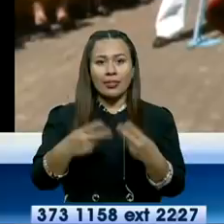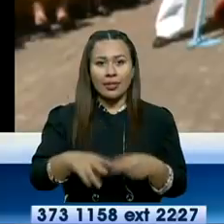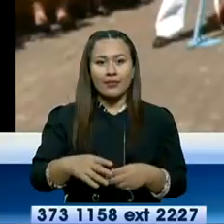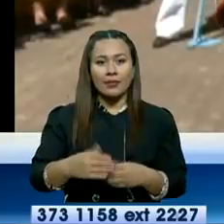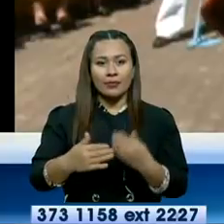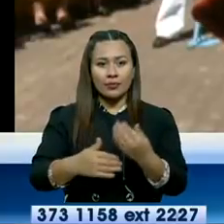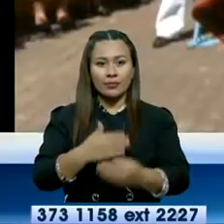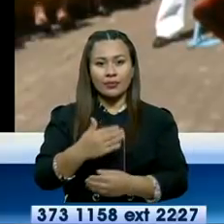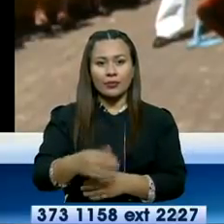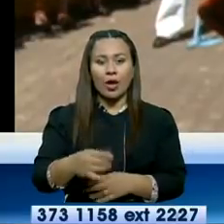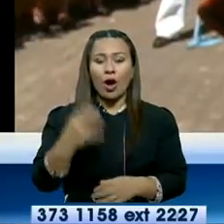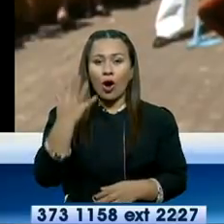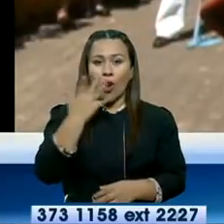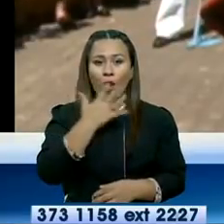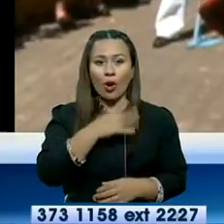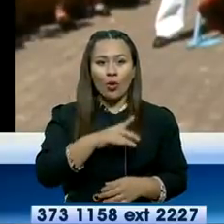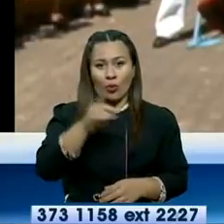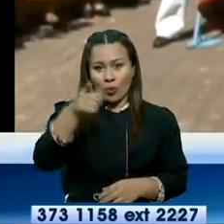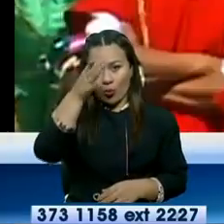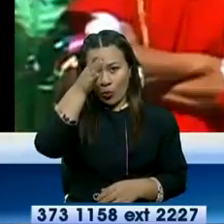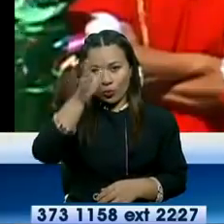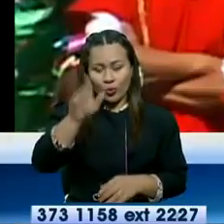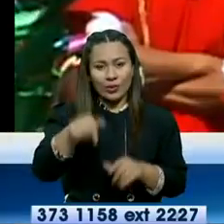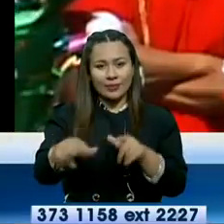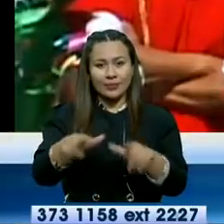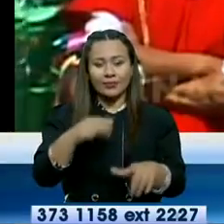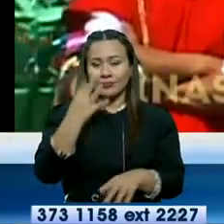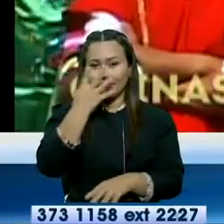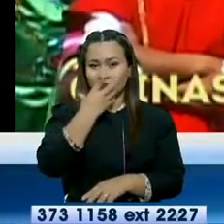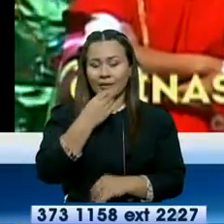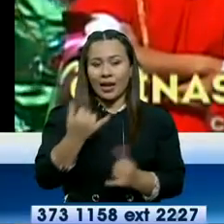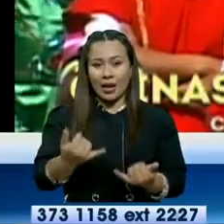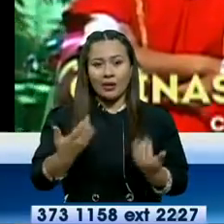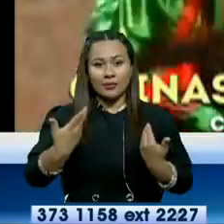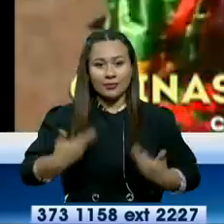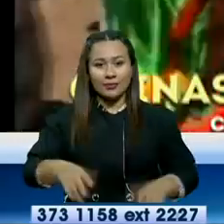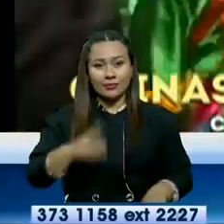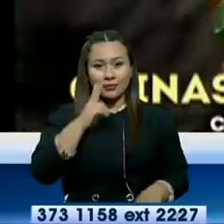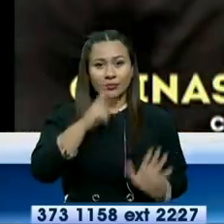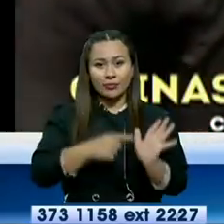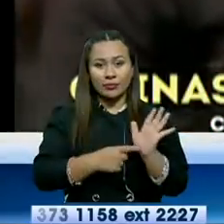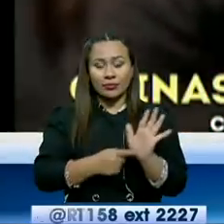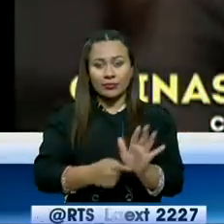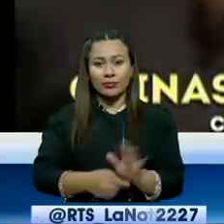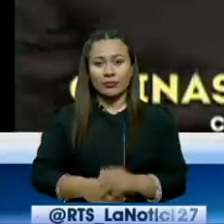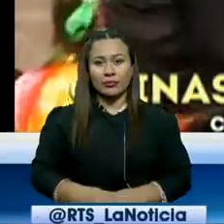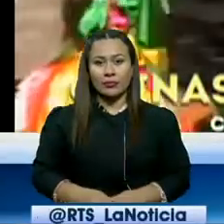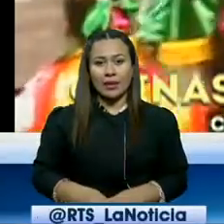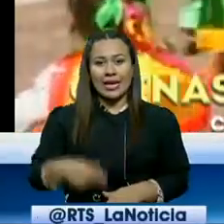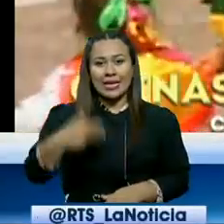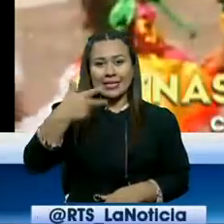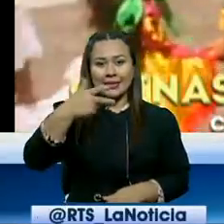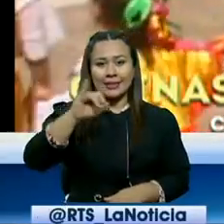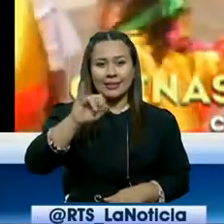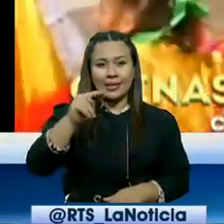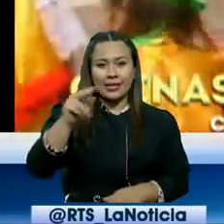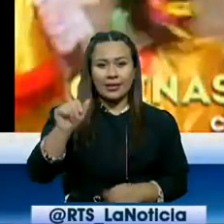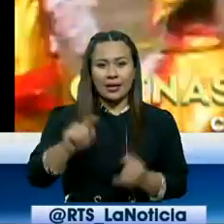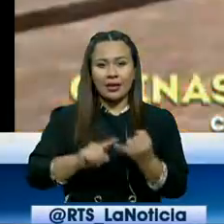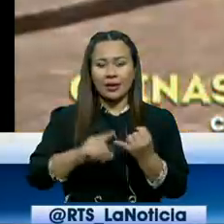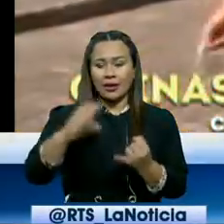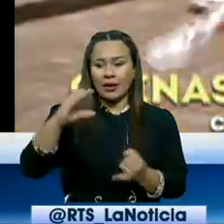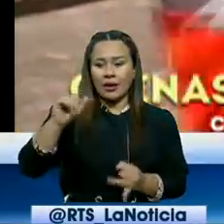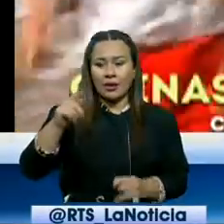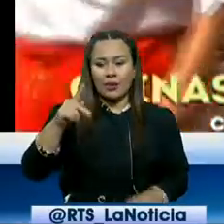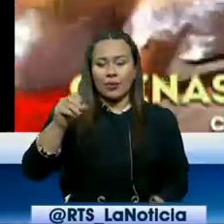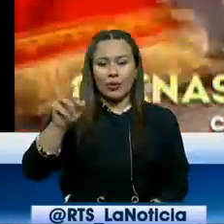el folclore y la cultura de este hermoso cantón. Y sí, ahora hemos presentado nosotros lo que son las chinas y caporales, que es una